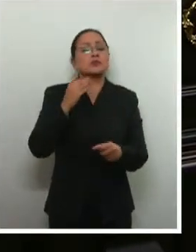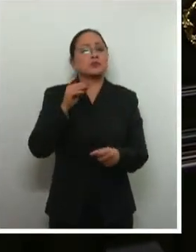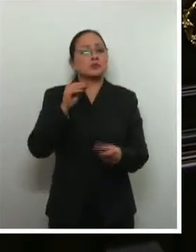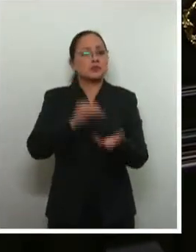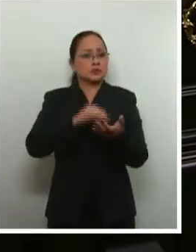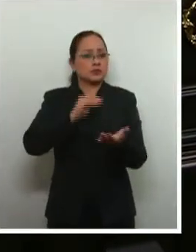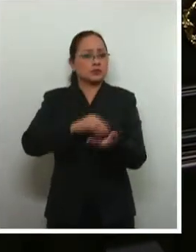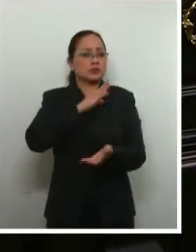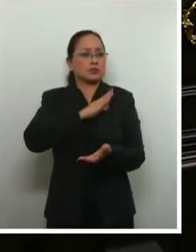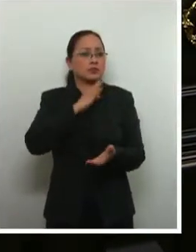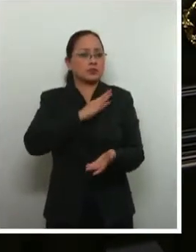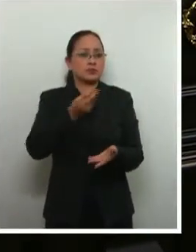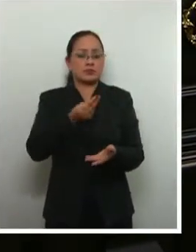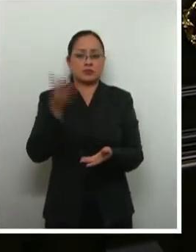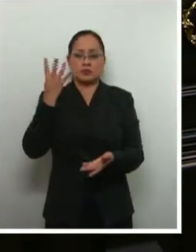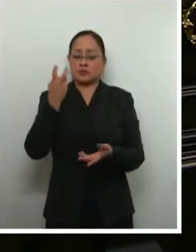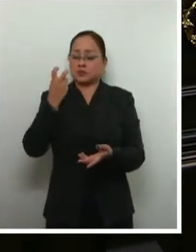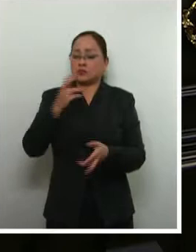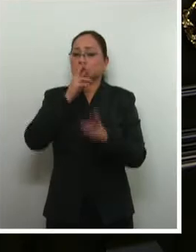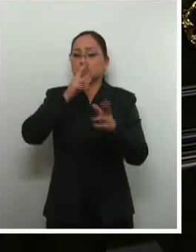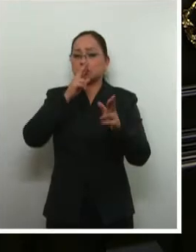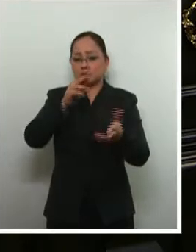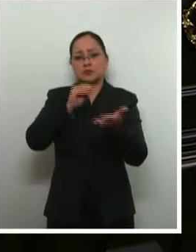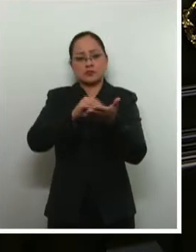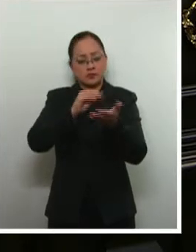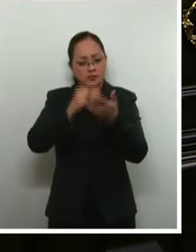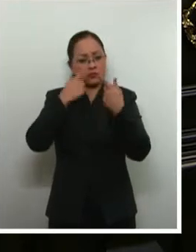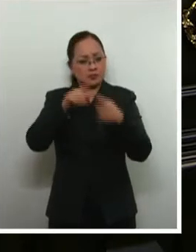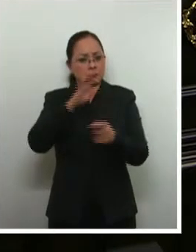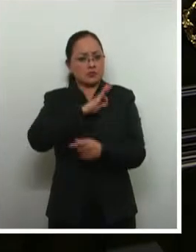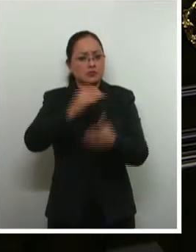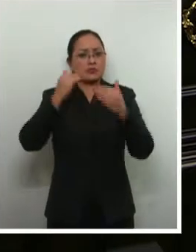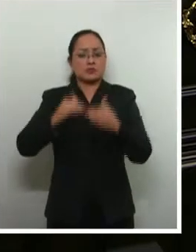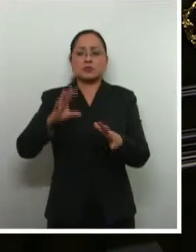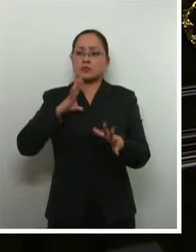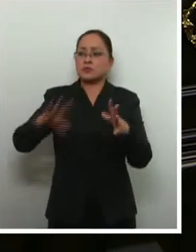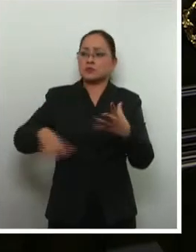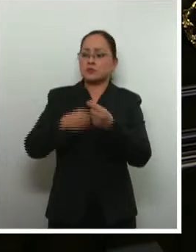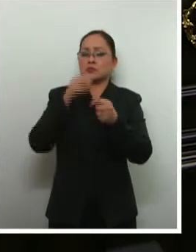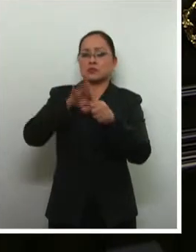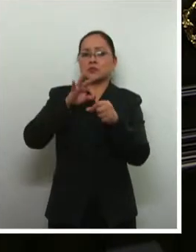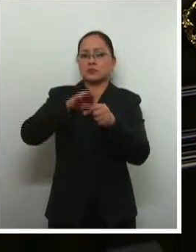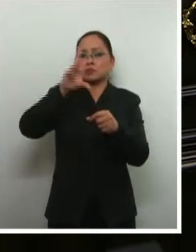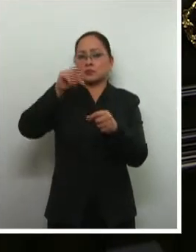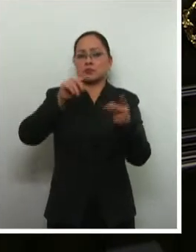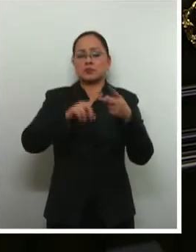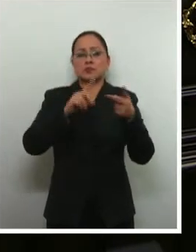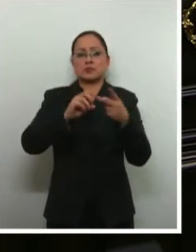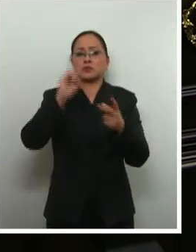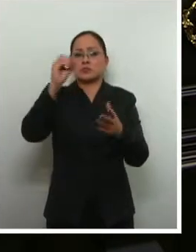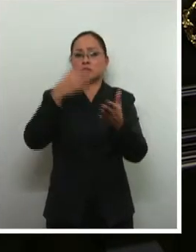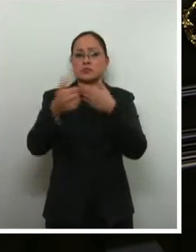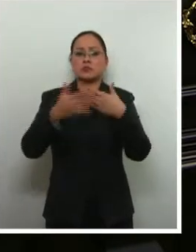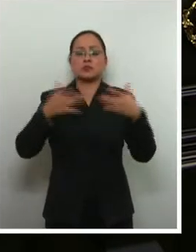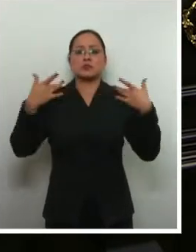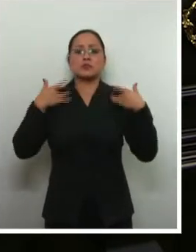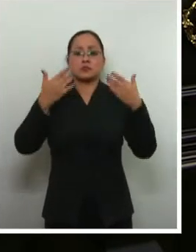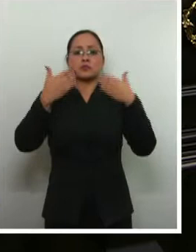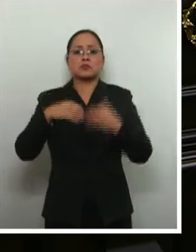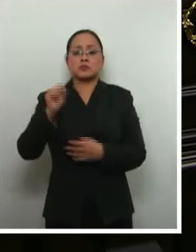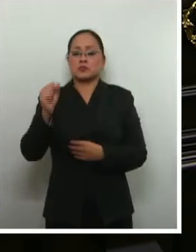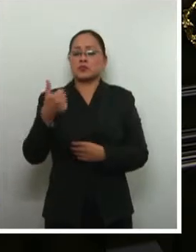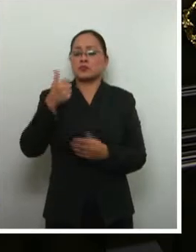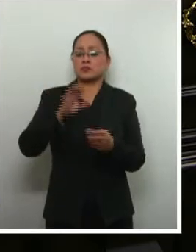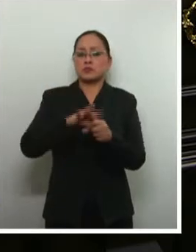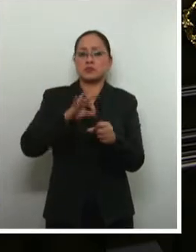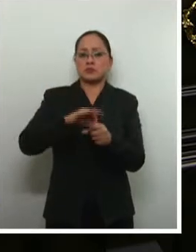puede variar este resultado. Se han emitido un voto en contra, 0 abstenciones y 66